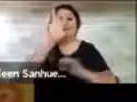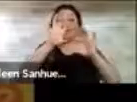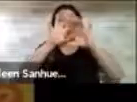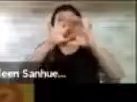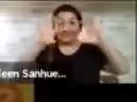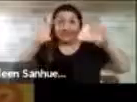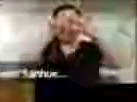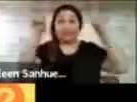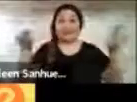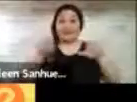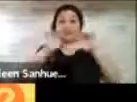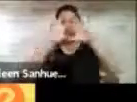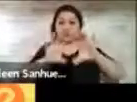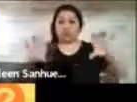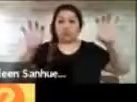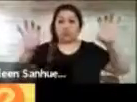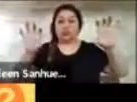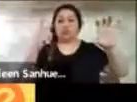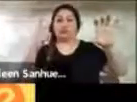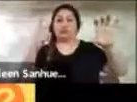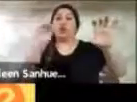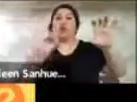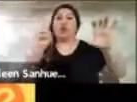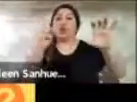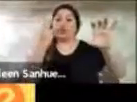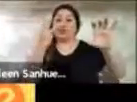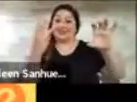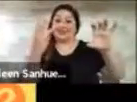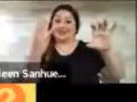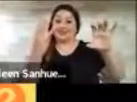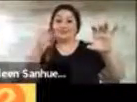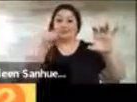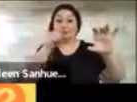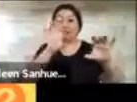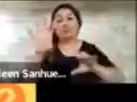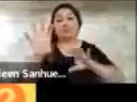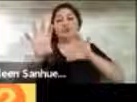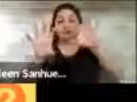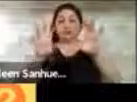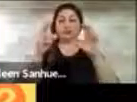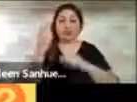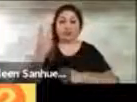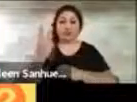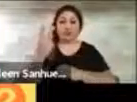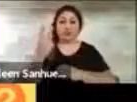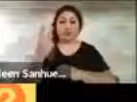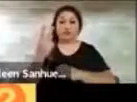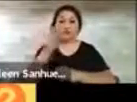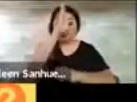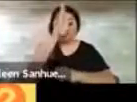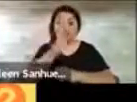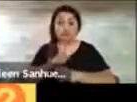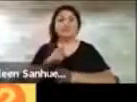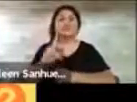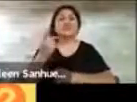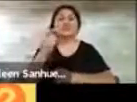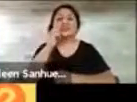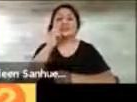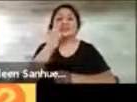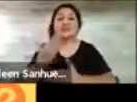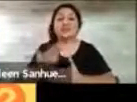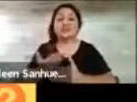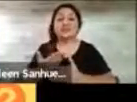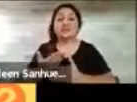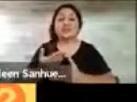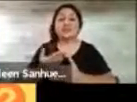3. Acá está dividida en 2. Y por ejemplo, tener la pantalla dividida en 2 hace que nosotros